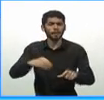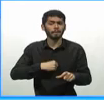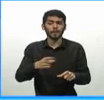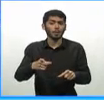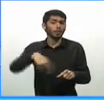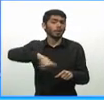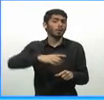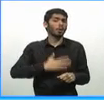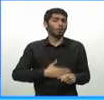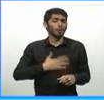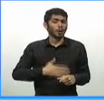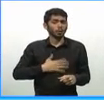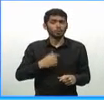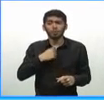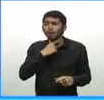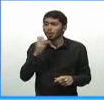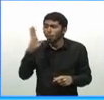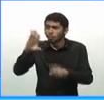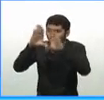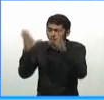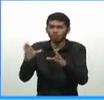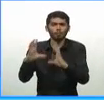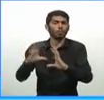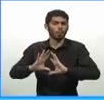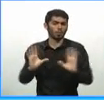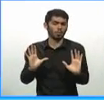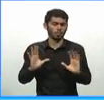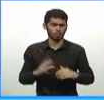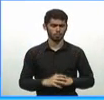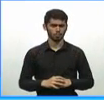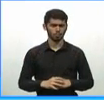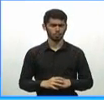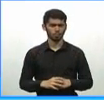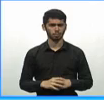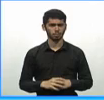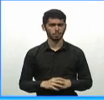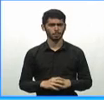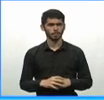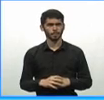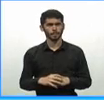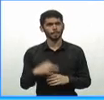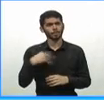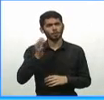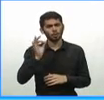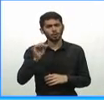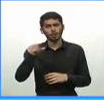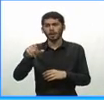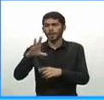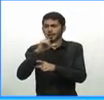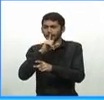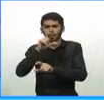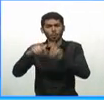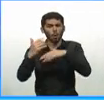club de fútbol solamente eso un club de fútbol hoy lo que tengo claro es que está la cosa está difícil para el entrenador y para